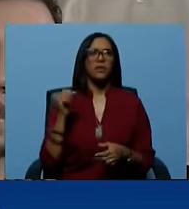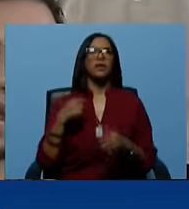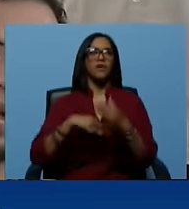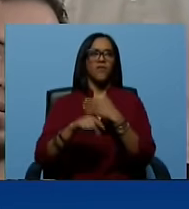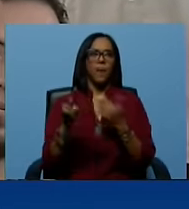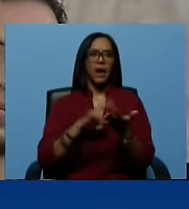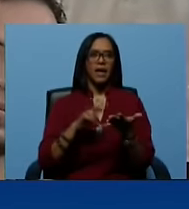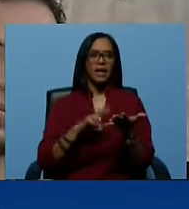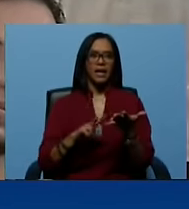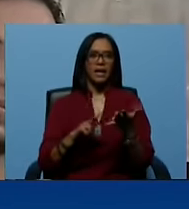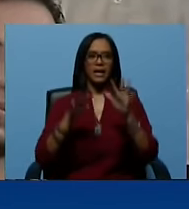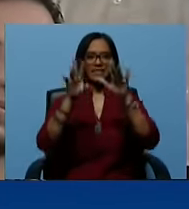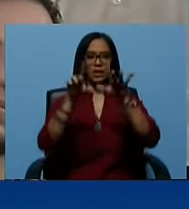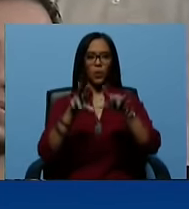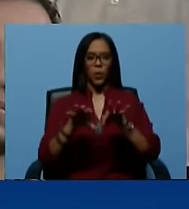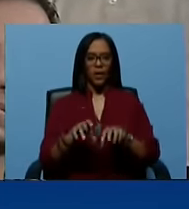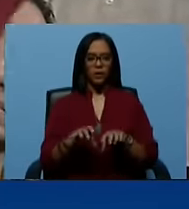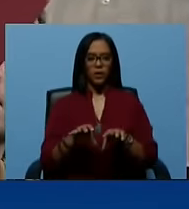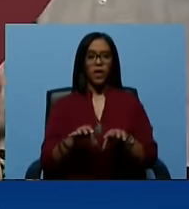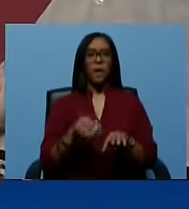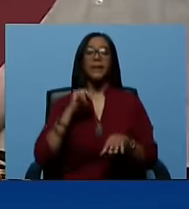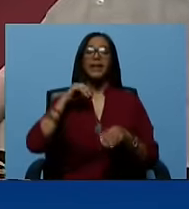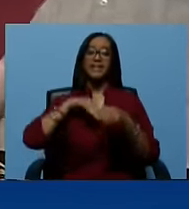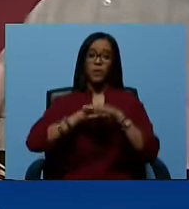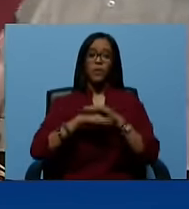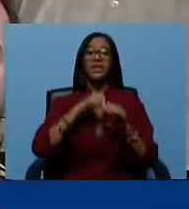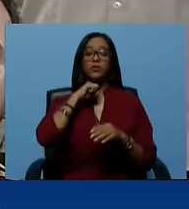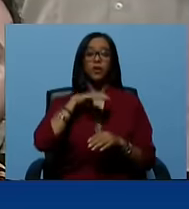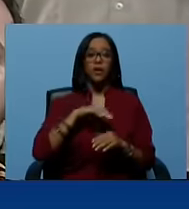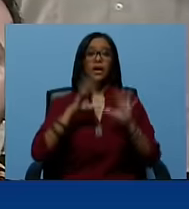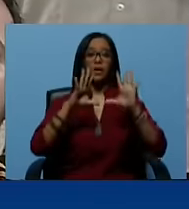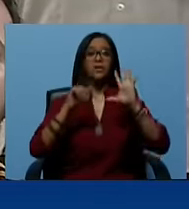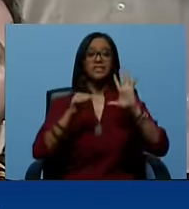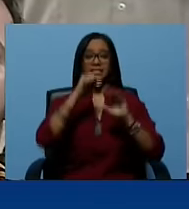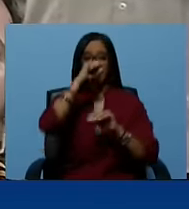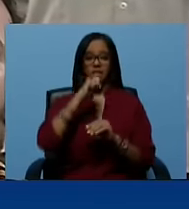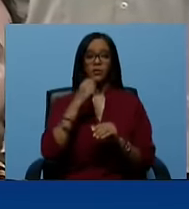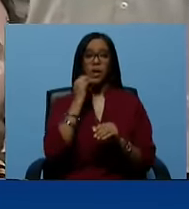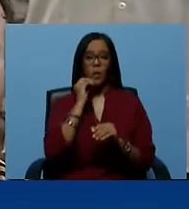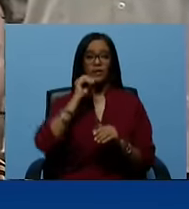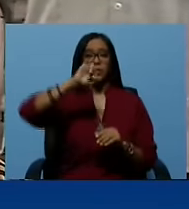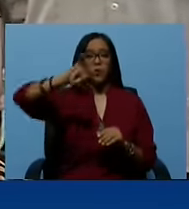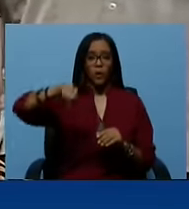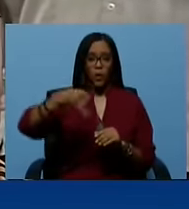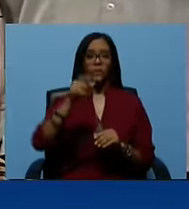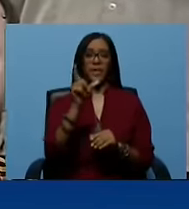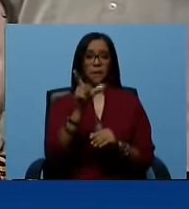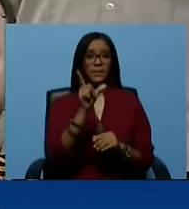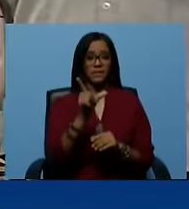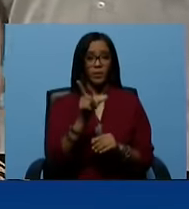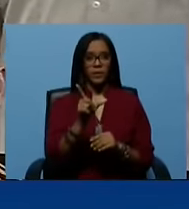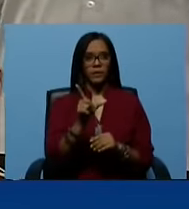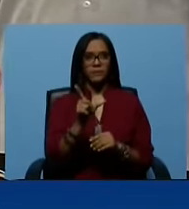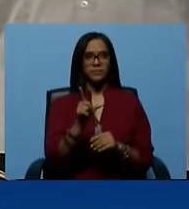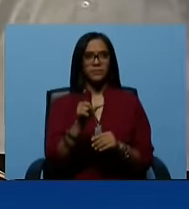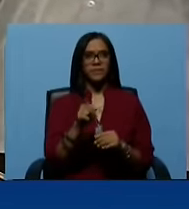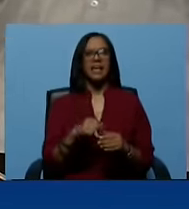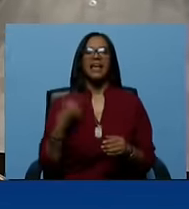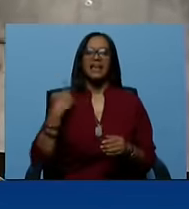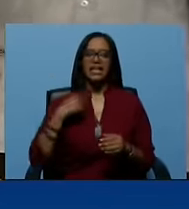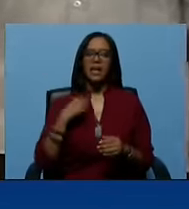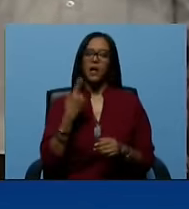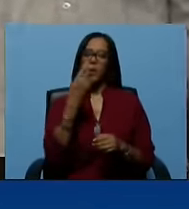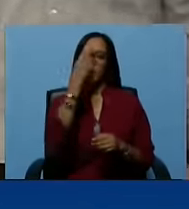este documento para que quede en la historia que los 16 años de la juventud del Partido Socialista Unido de Venezuela tienen